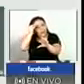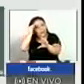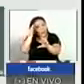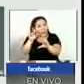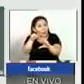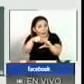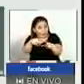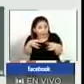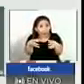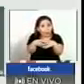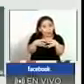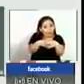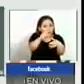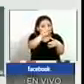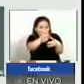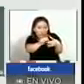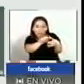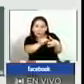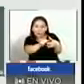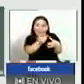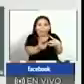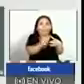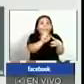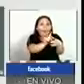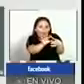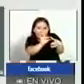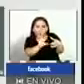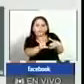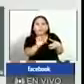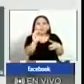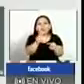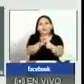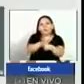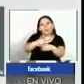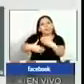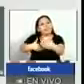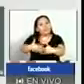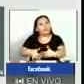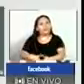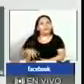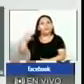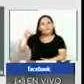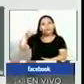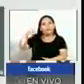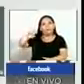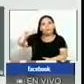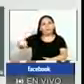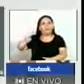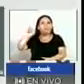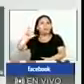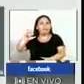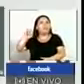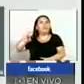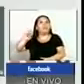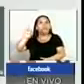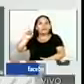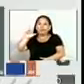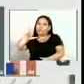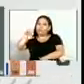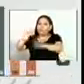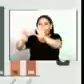porque de ahí podrían estar los potenciales casos activos para los próximos días. Y son 10.395